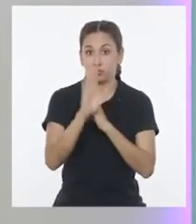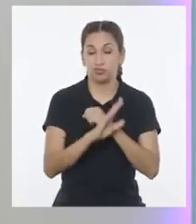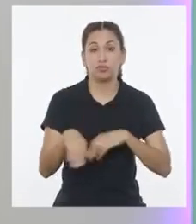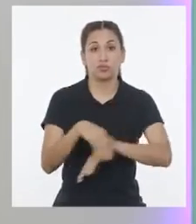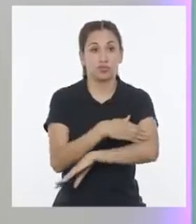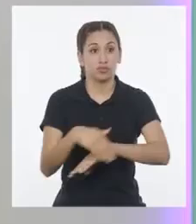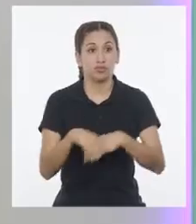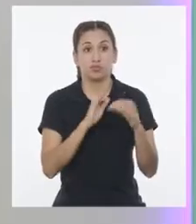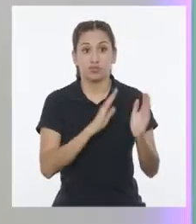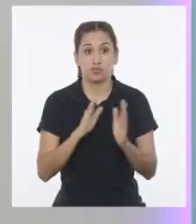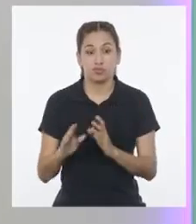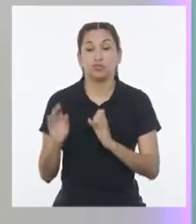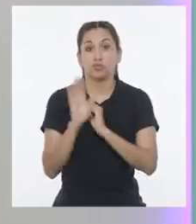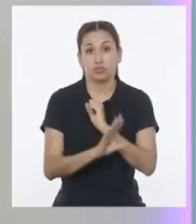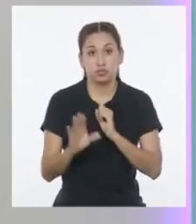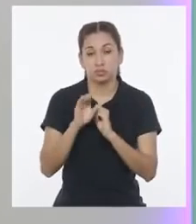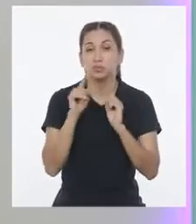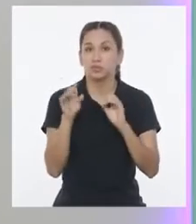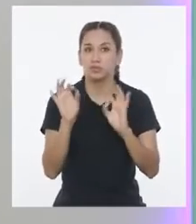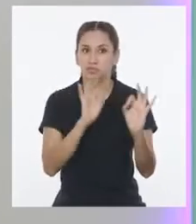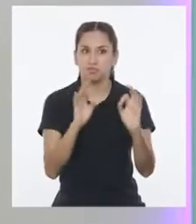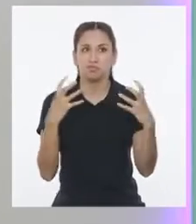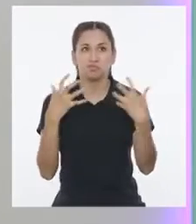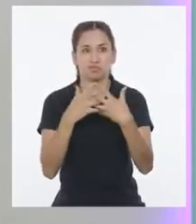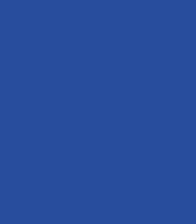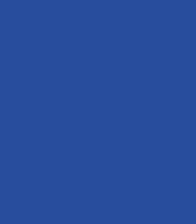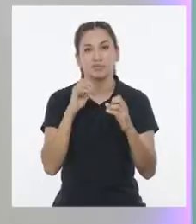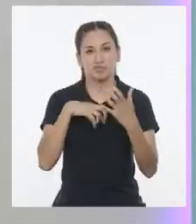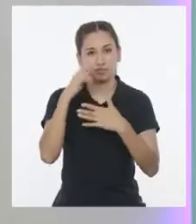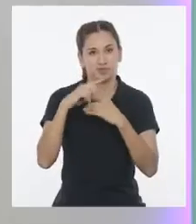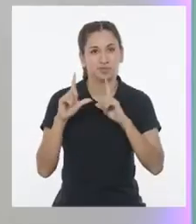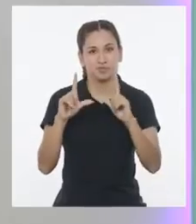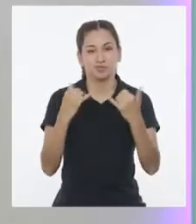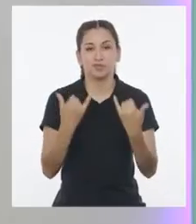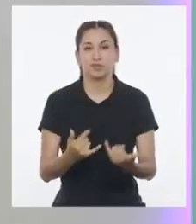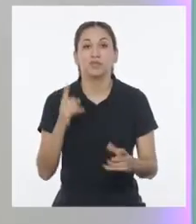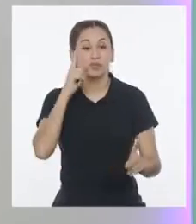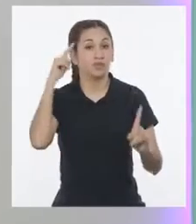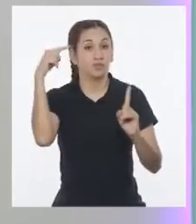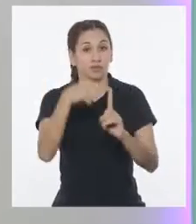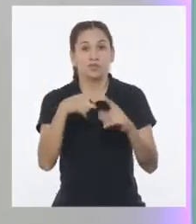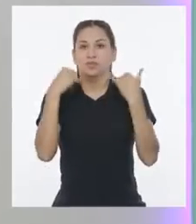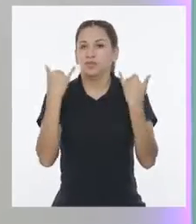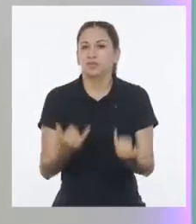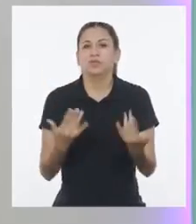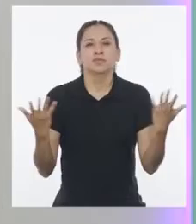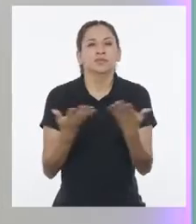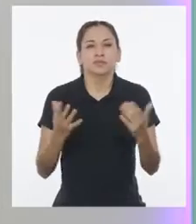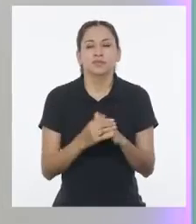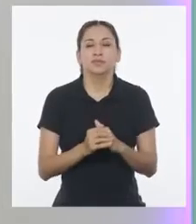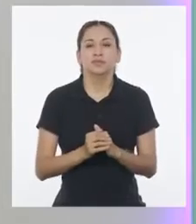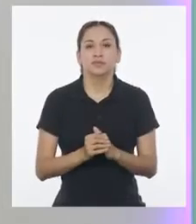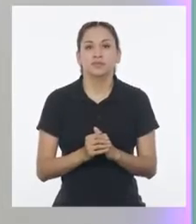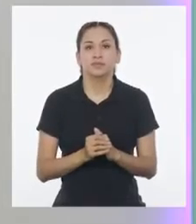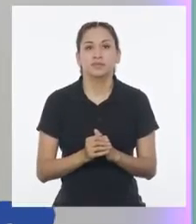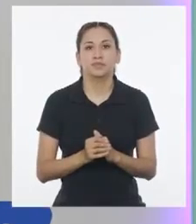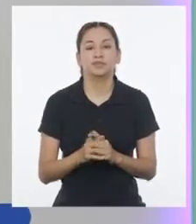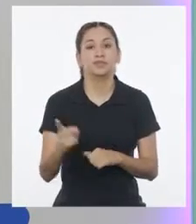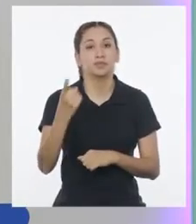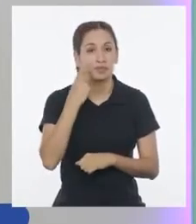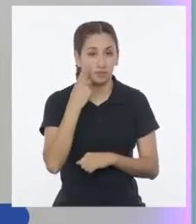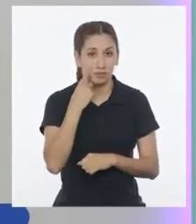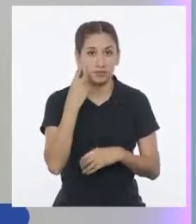y la seguridad. Eso va perfecto con nuestro programa de hoy. Chicas y chicos, nuestro objetivo para el programa de hoy es el